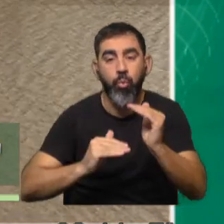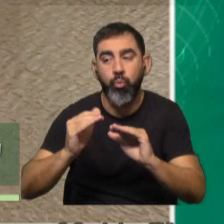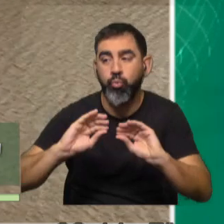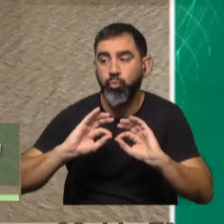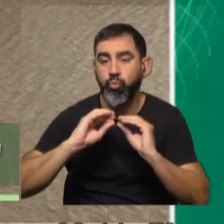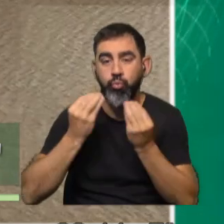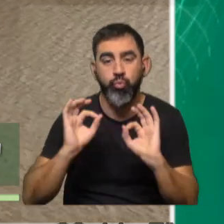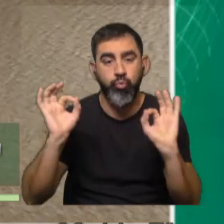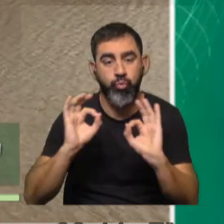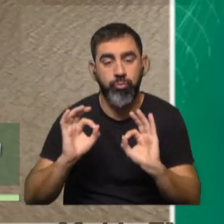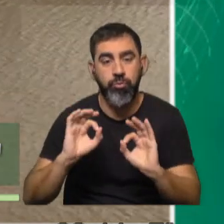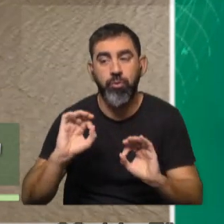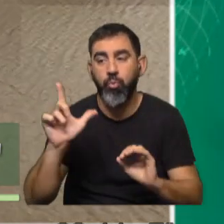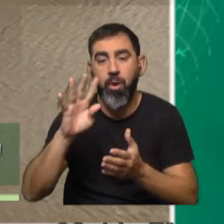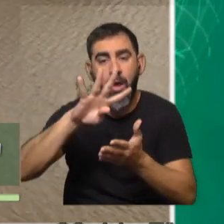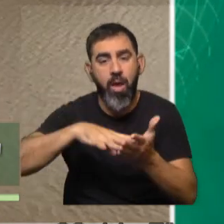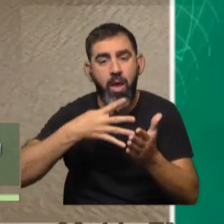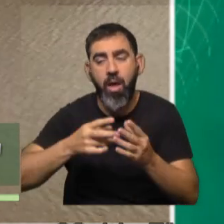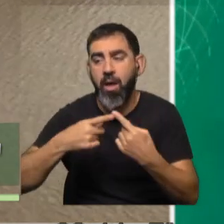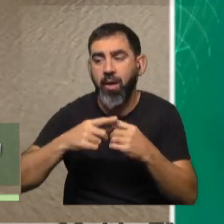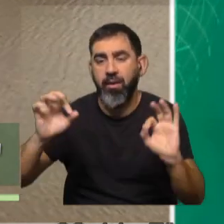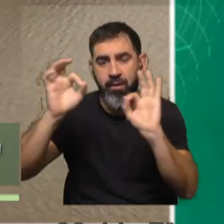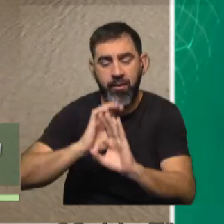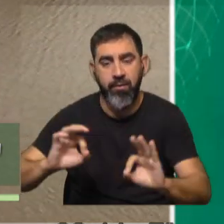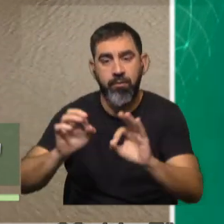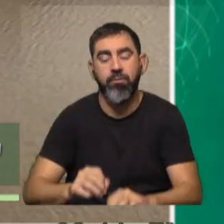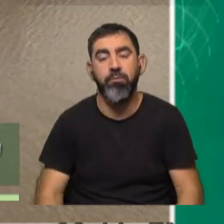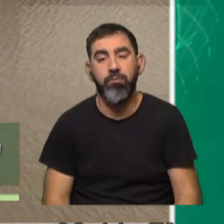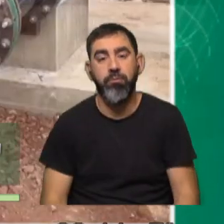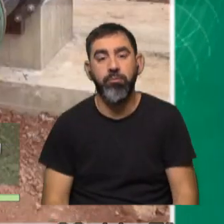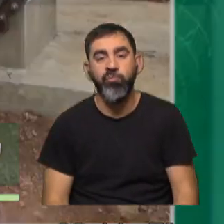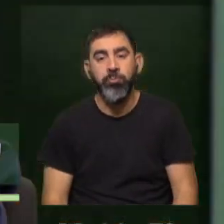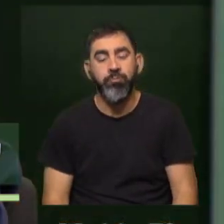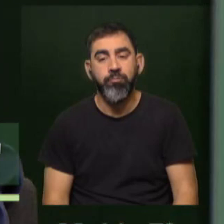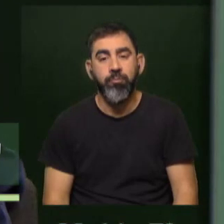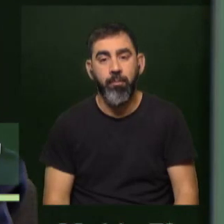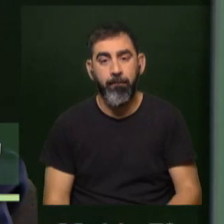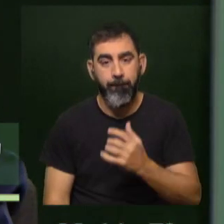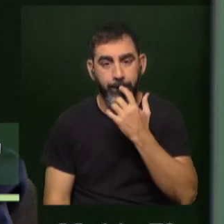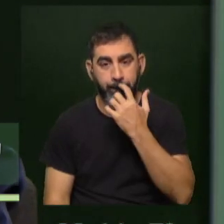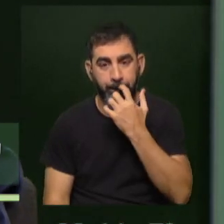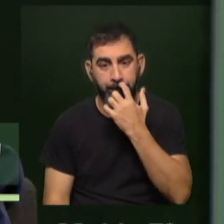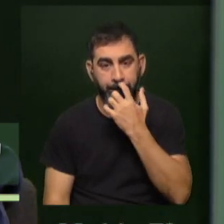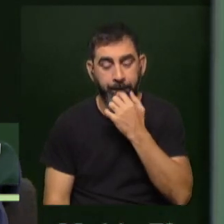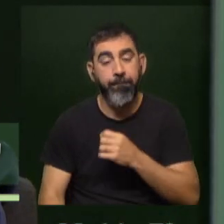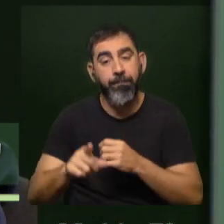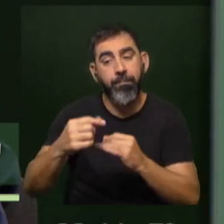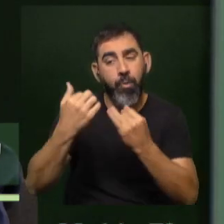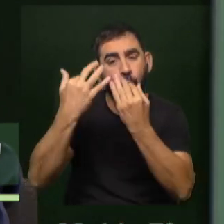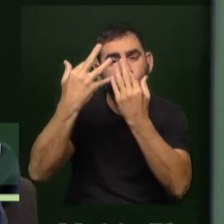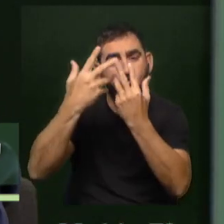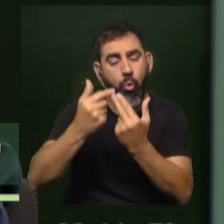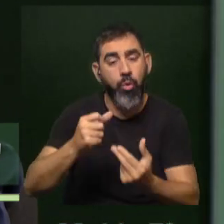no está en la agenda de discusión usted está en una organización